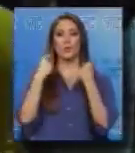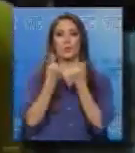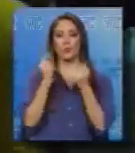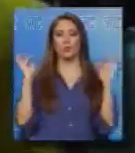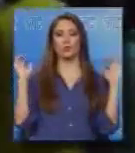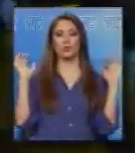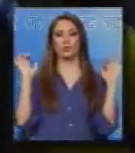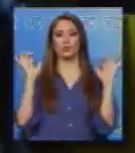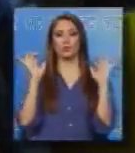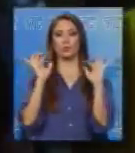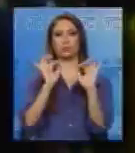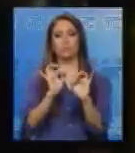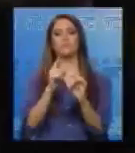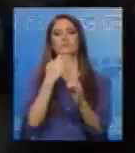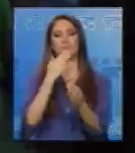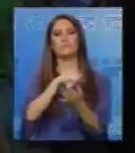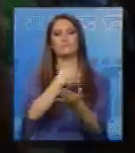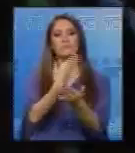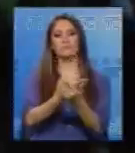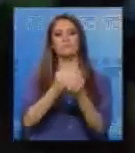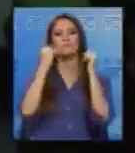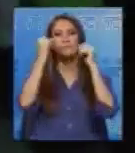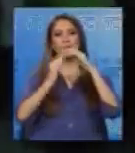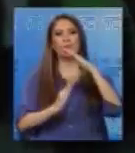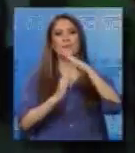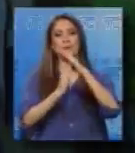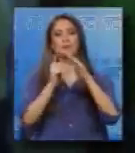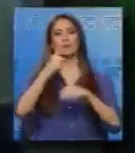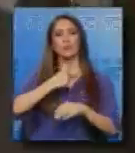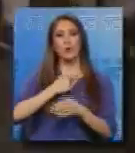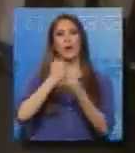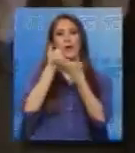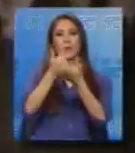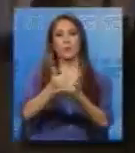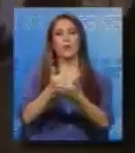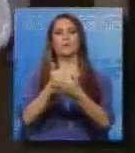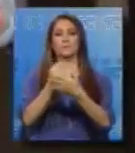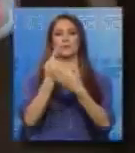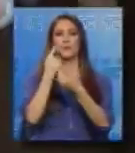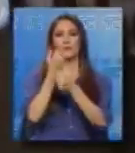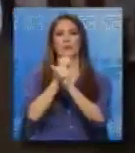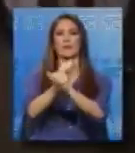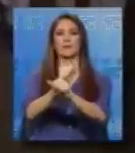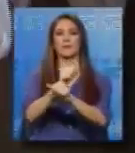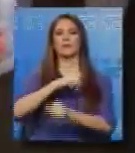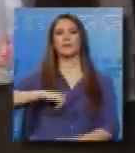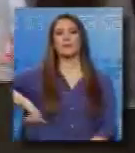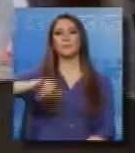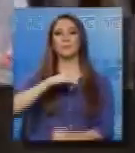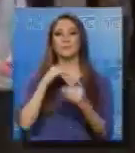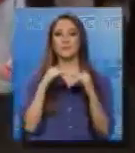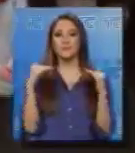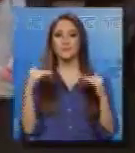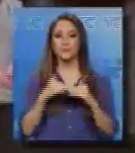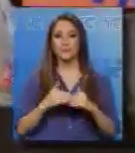varias intervenciones reafirmando el compromiso de proteger la democracia. Richard Ceballos, TC Televisión.